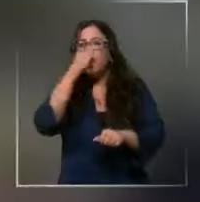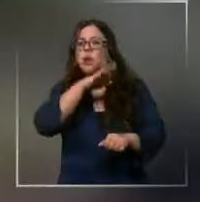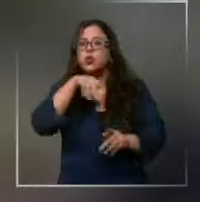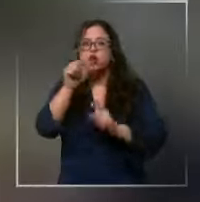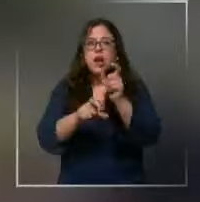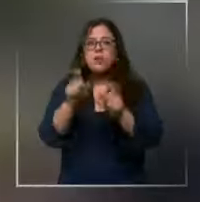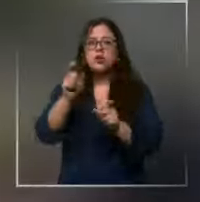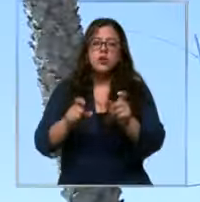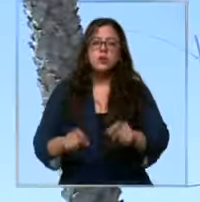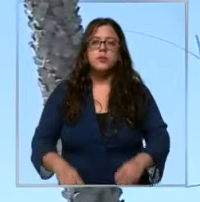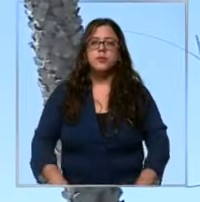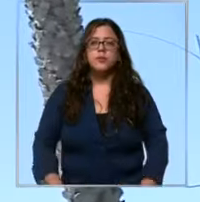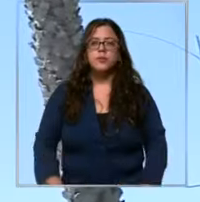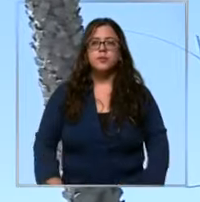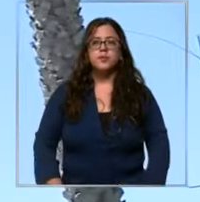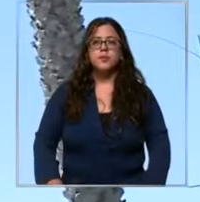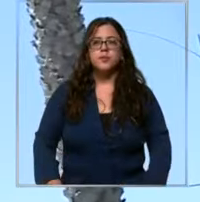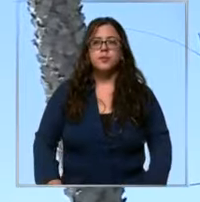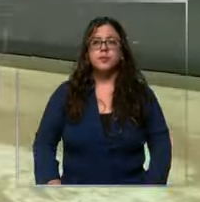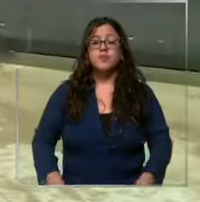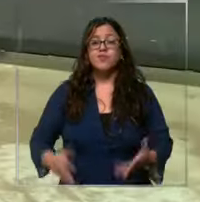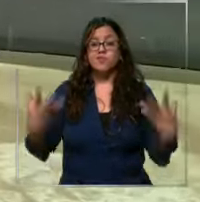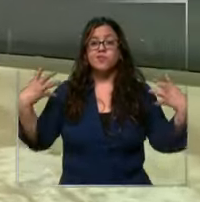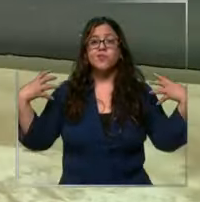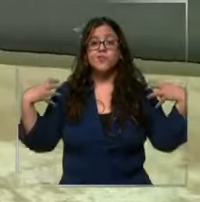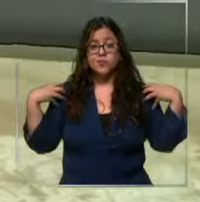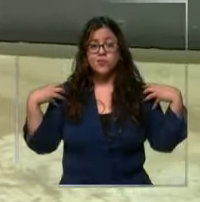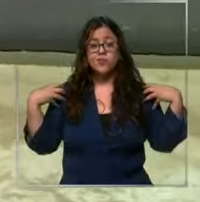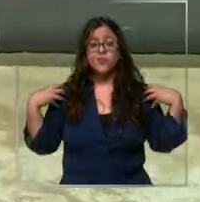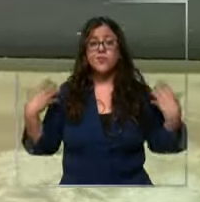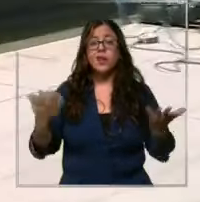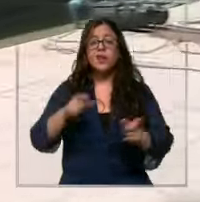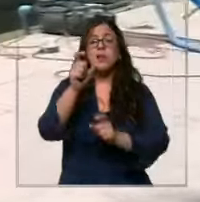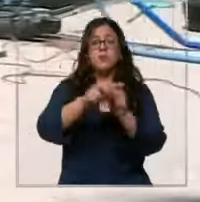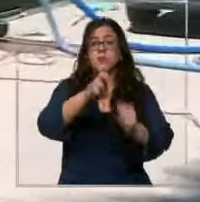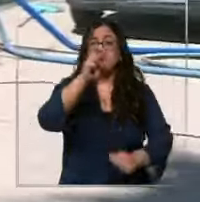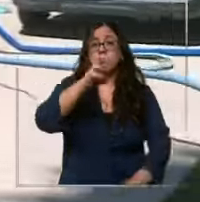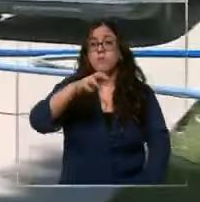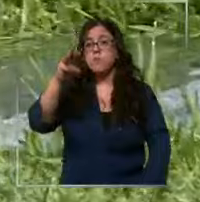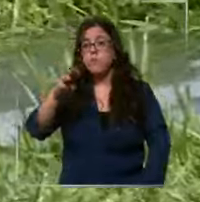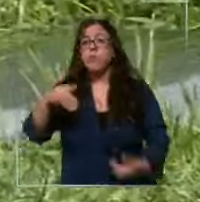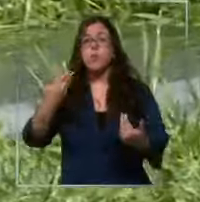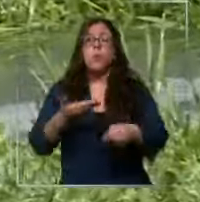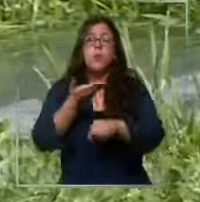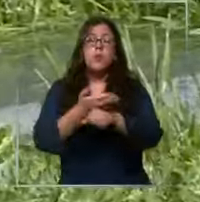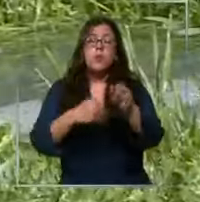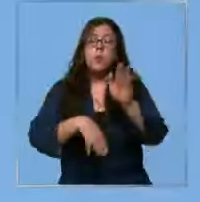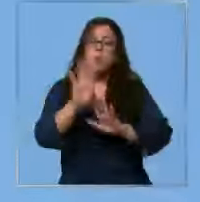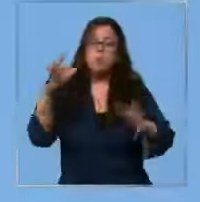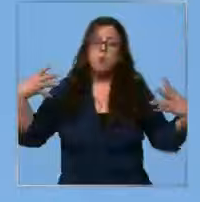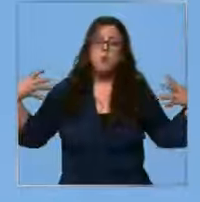ciudadanía. Al final, la responsabilidad, dicen, es de los padres. Por ello, piden mayor